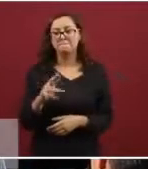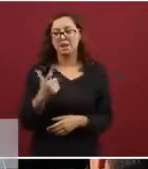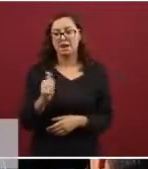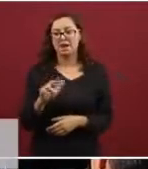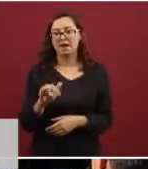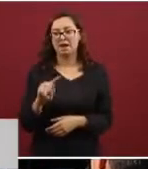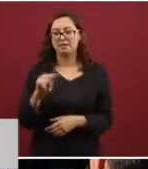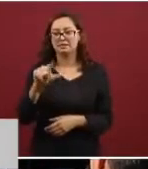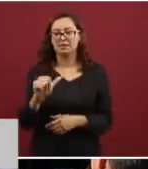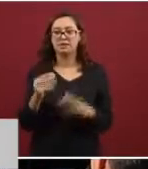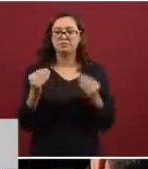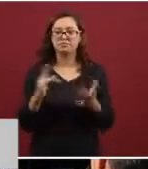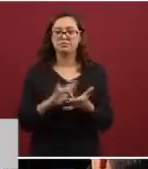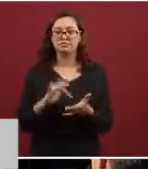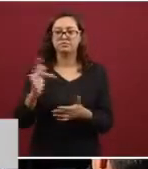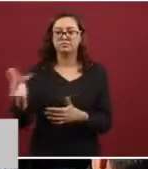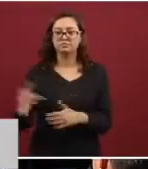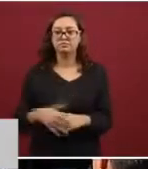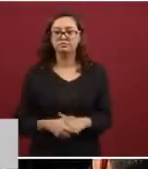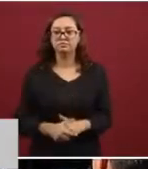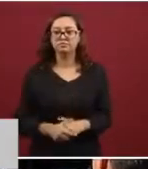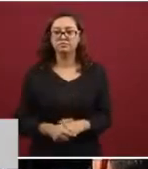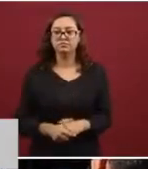Muchas gracias.